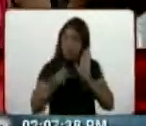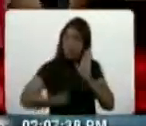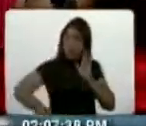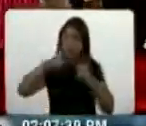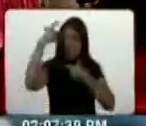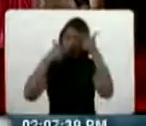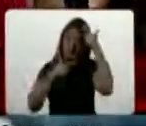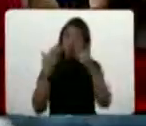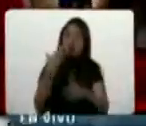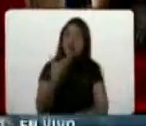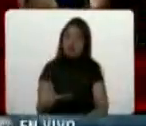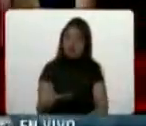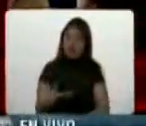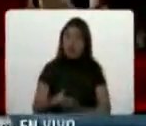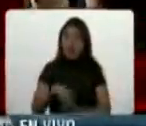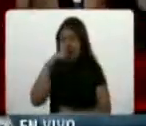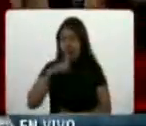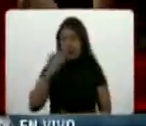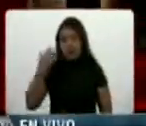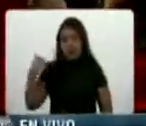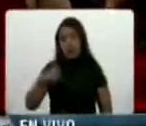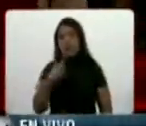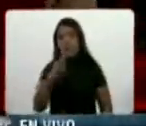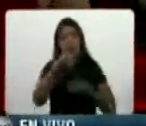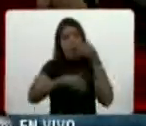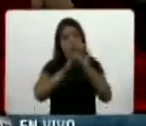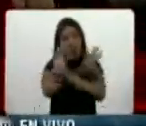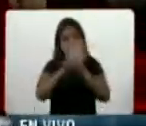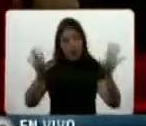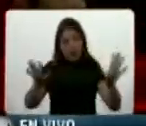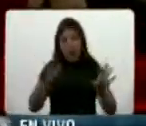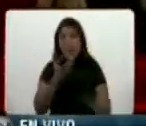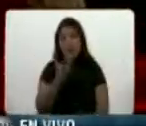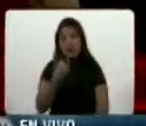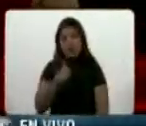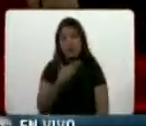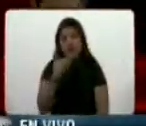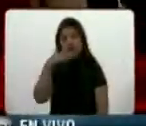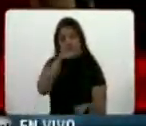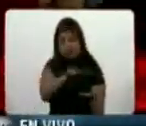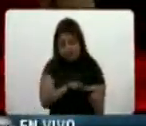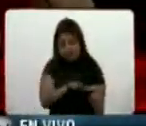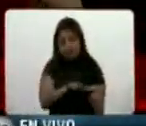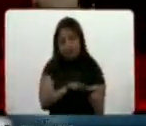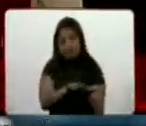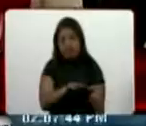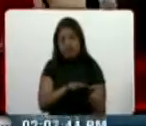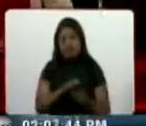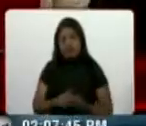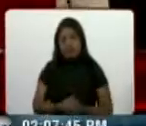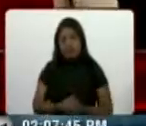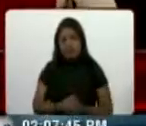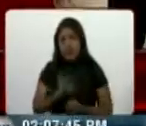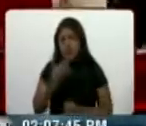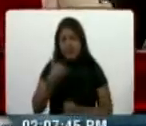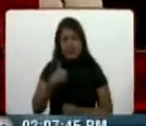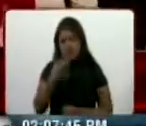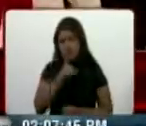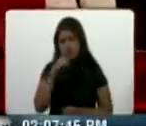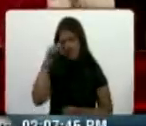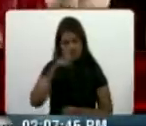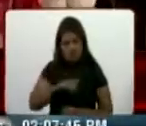en diciembre del año pasado lo dijo claramente. Si llegase a faltar, definitivamente, si ya no estuviese yo aquí